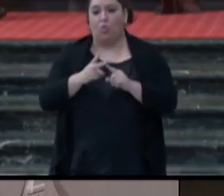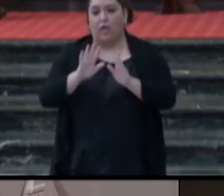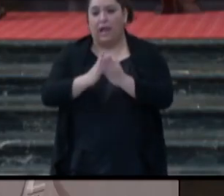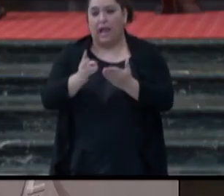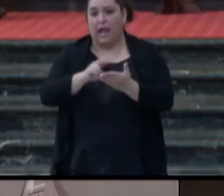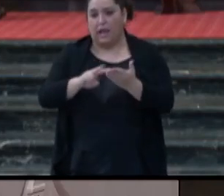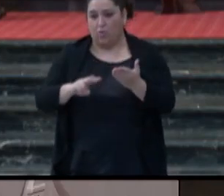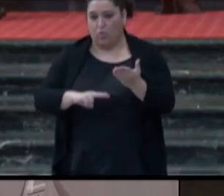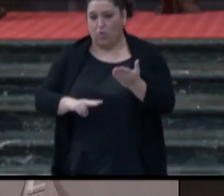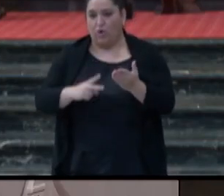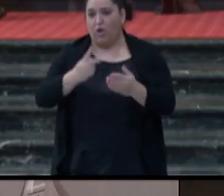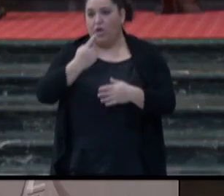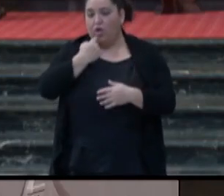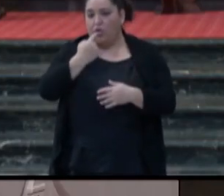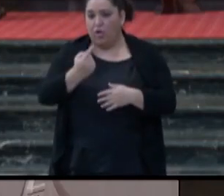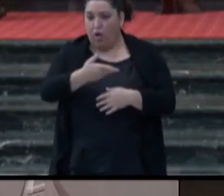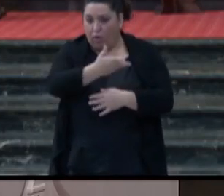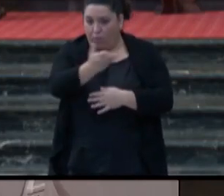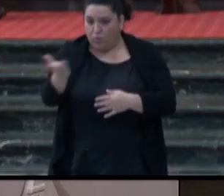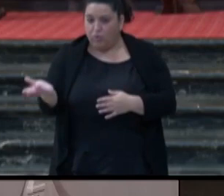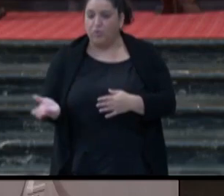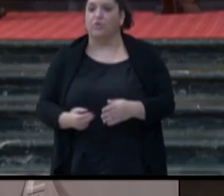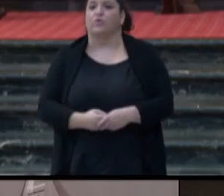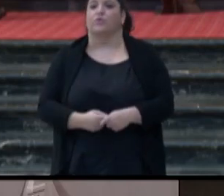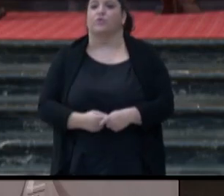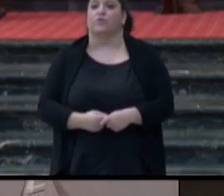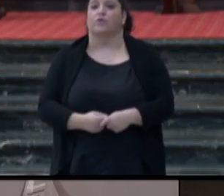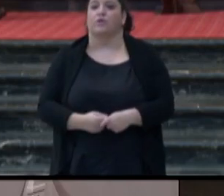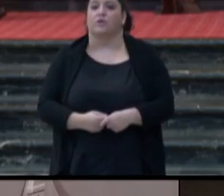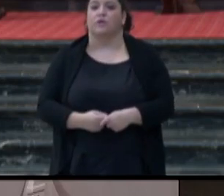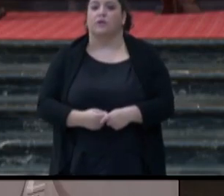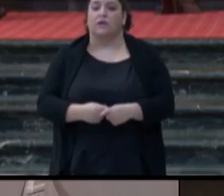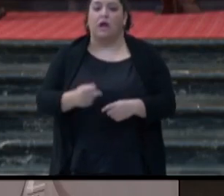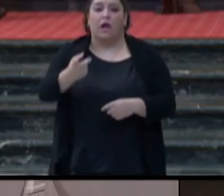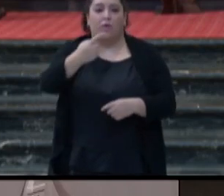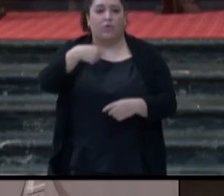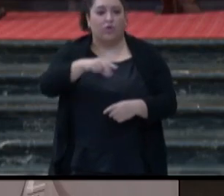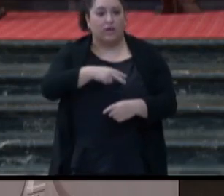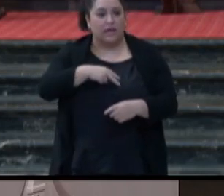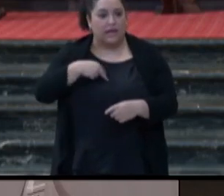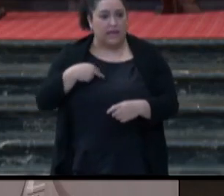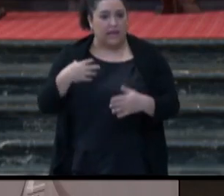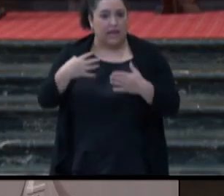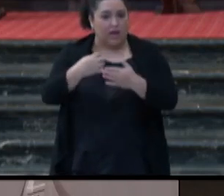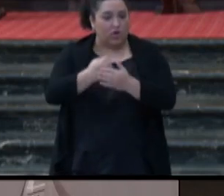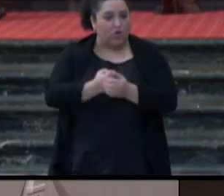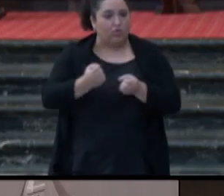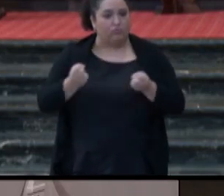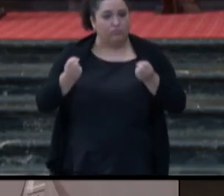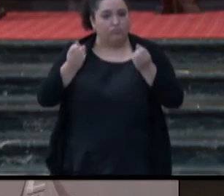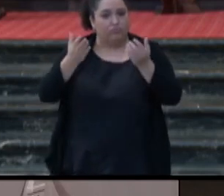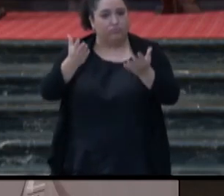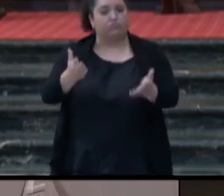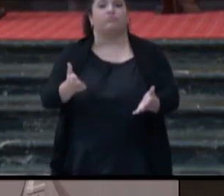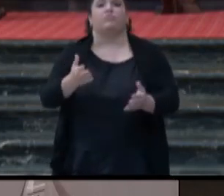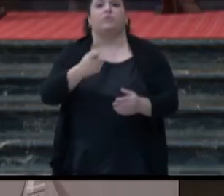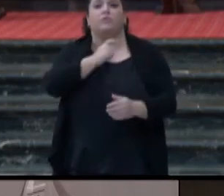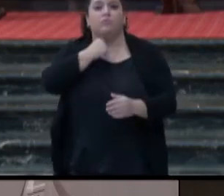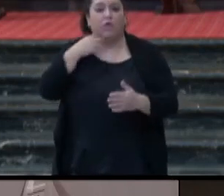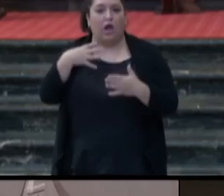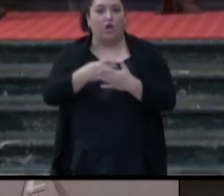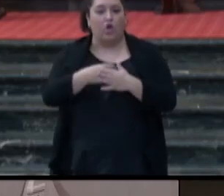me dirijo a vosotros miembros de la acción católica general los seglares de la diócesis de